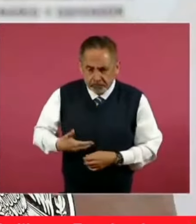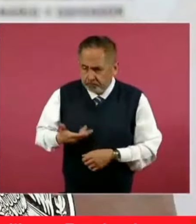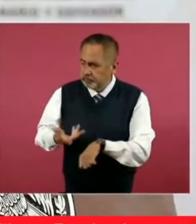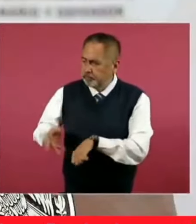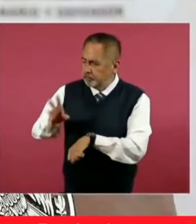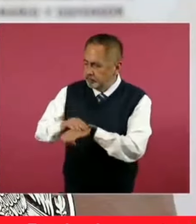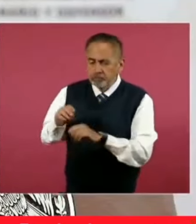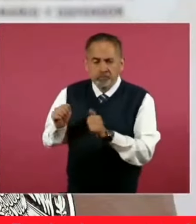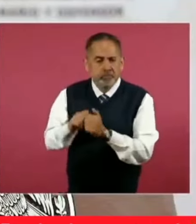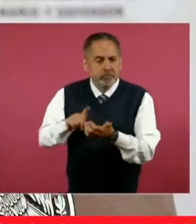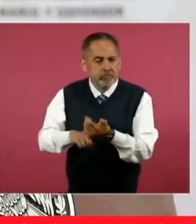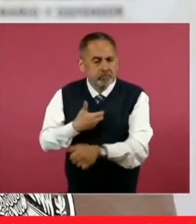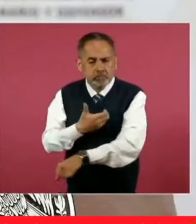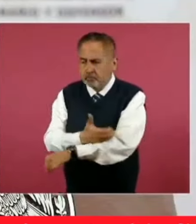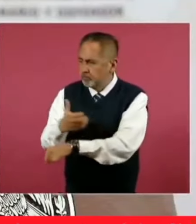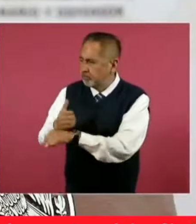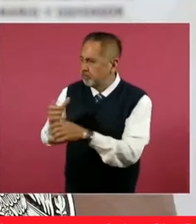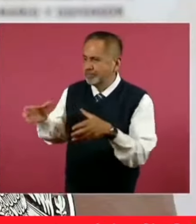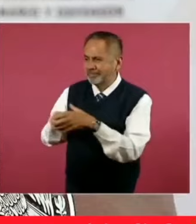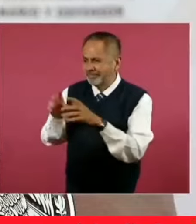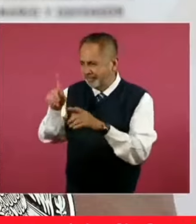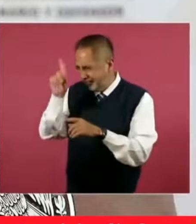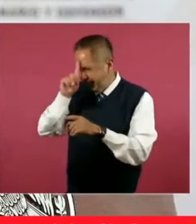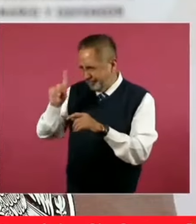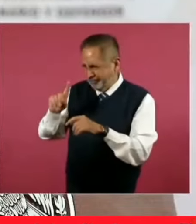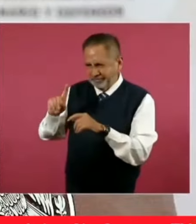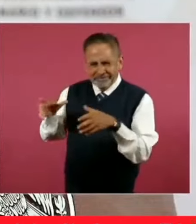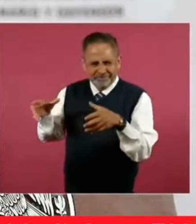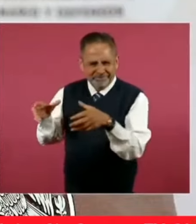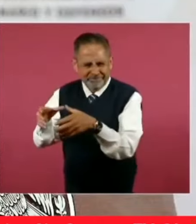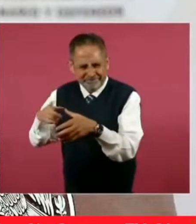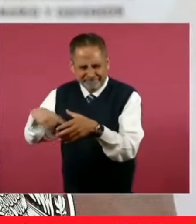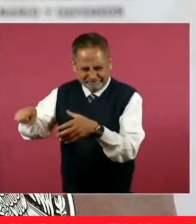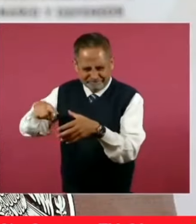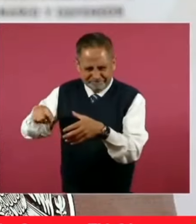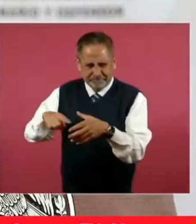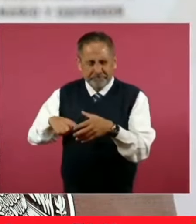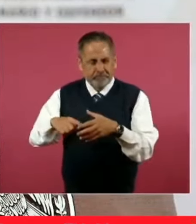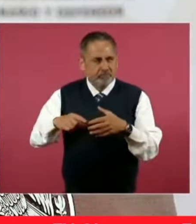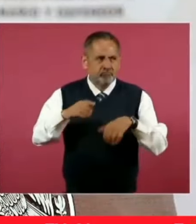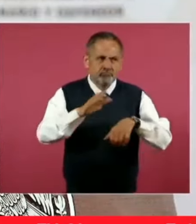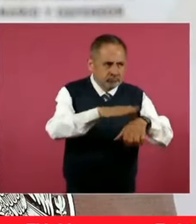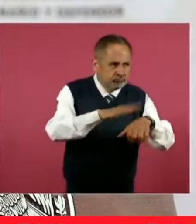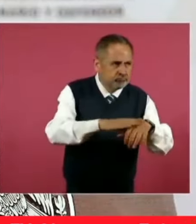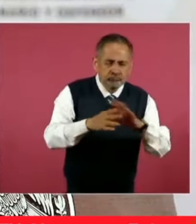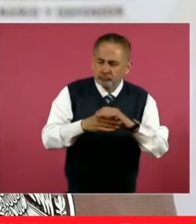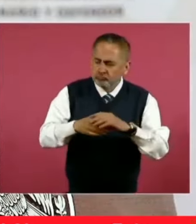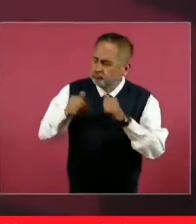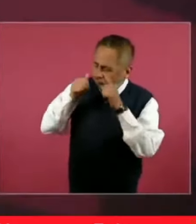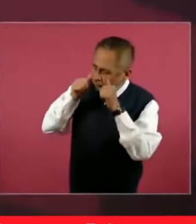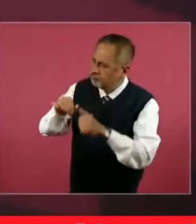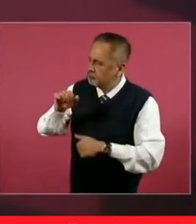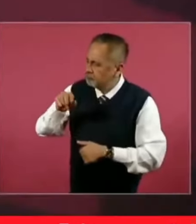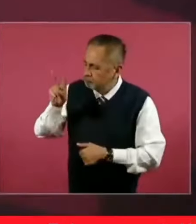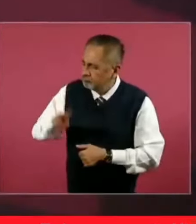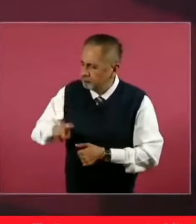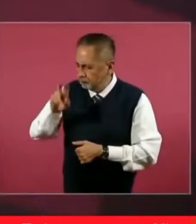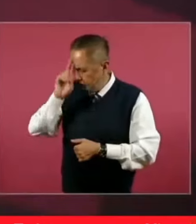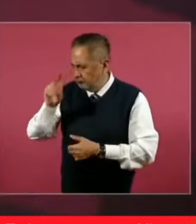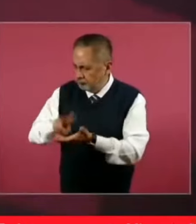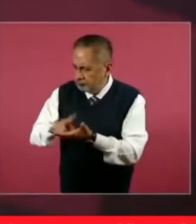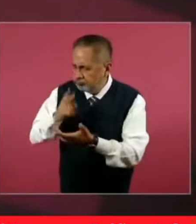a mis compañeros consejeros de Original, el ser escuchados, pero sobre todo el ser valorados. De parte de